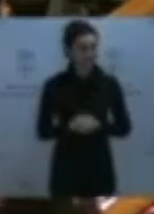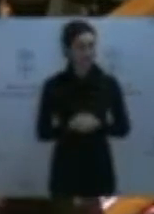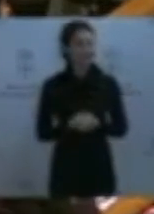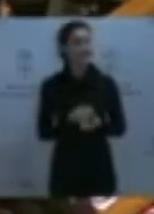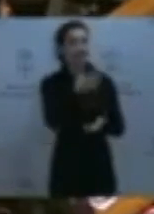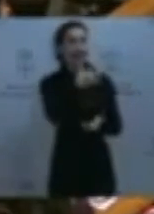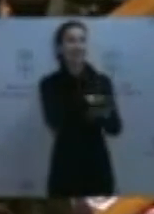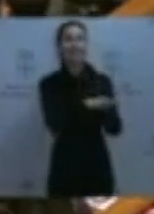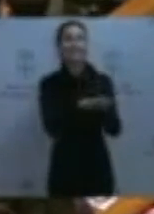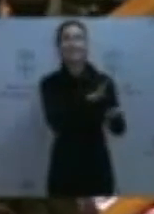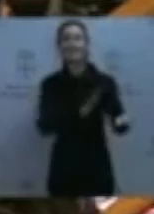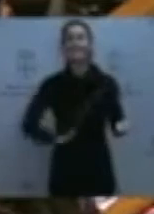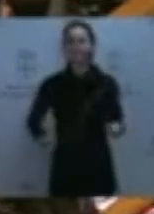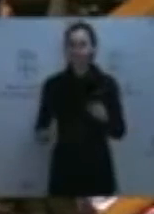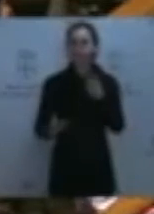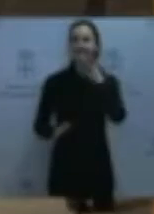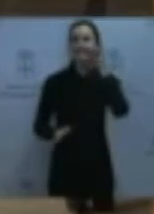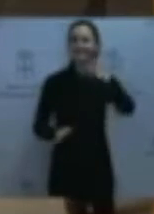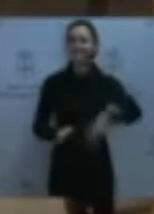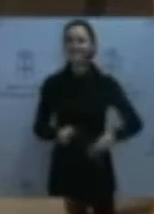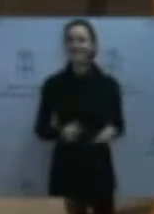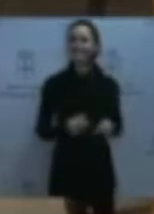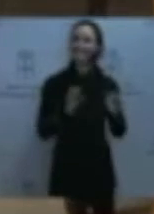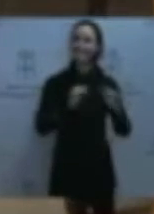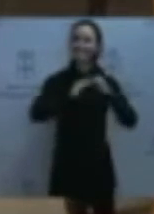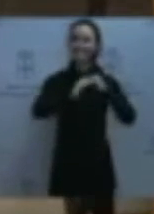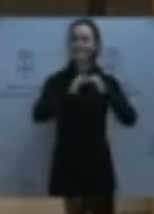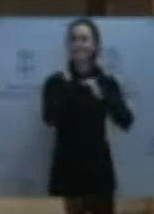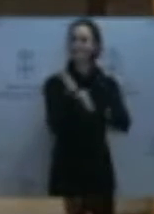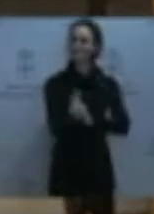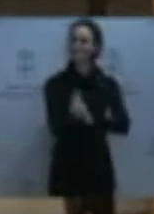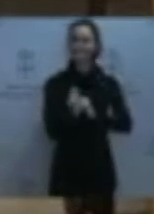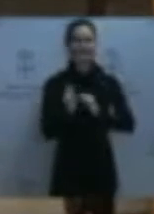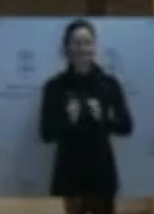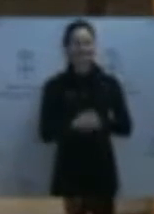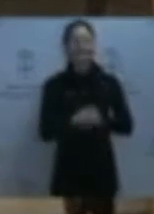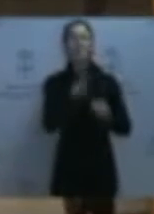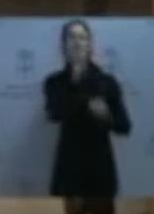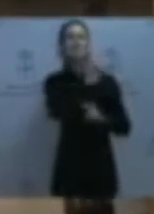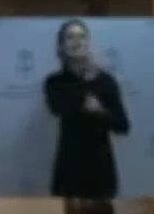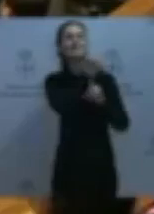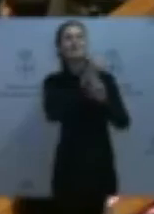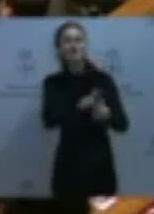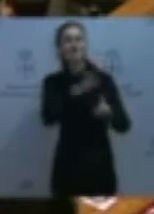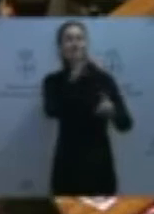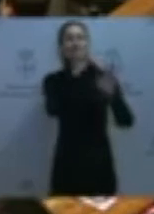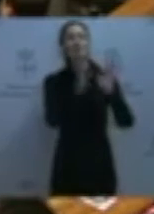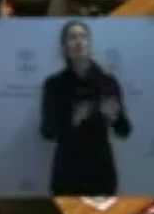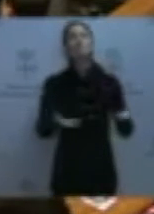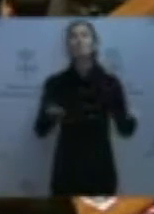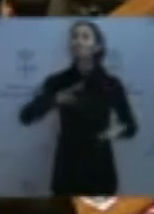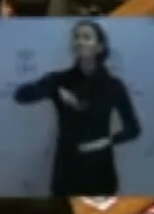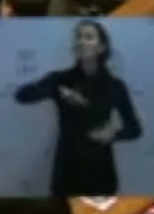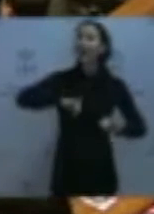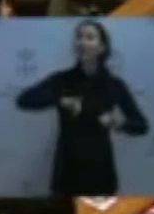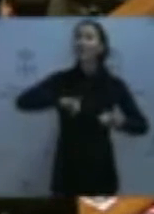hablar, de quiénes son los interinos y quiénes son los que tienen tarifa plana. Seguramente se haya preguntado para qué se puede y para qué sirve